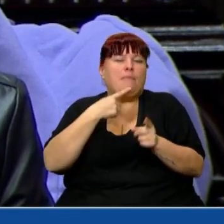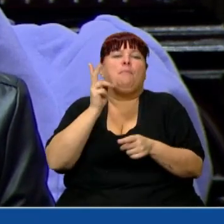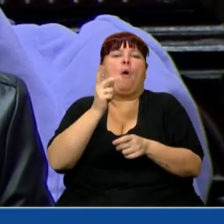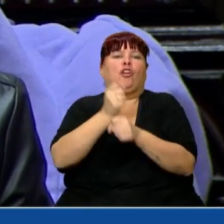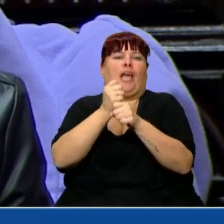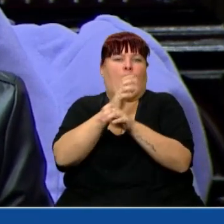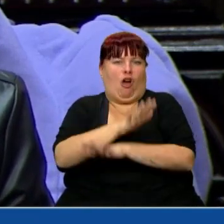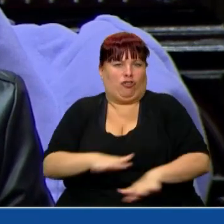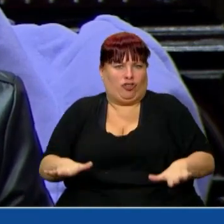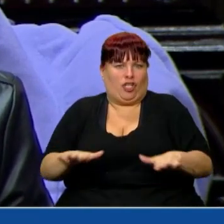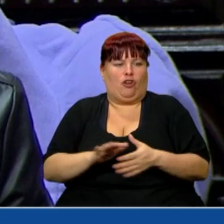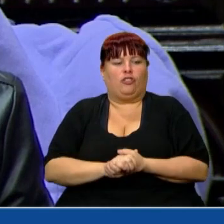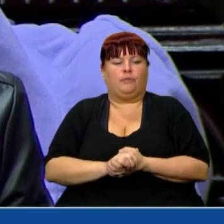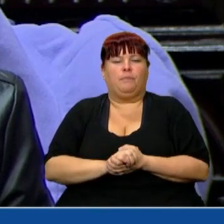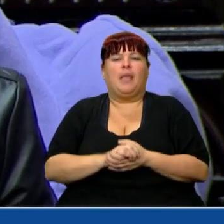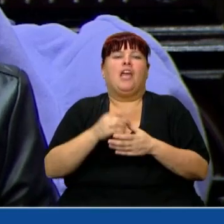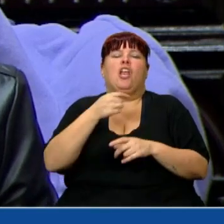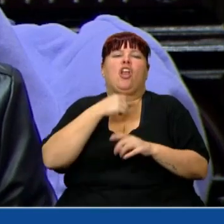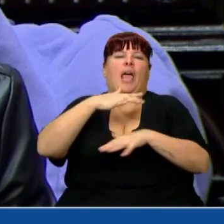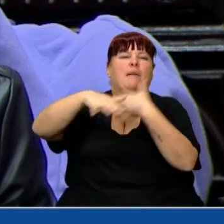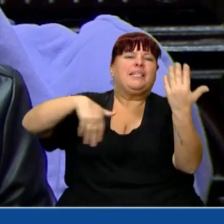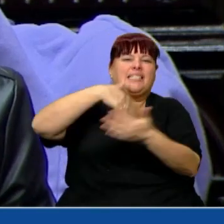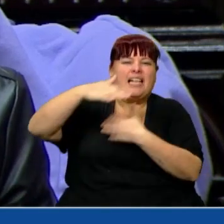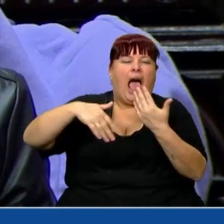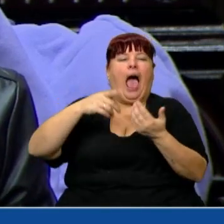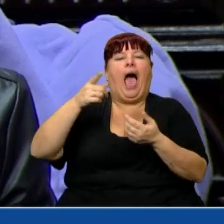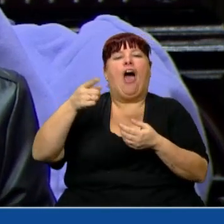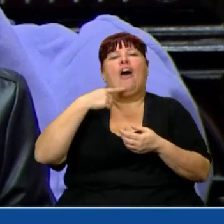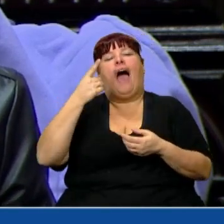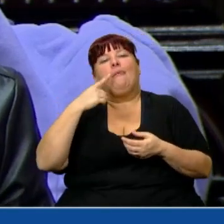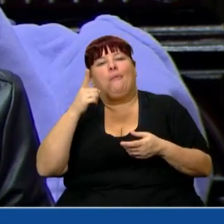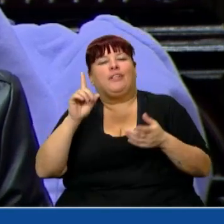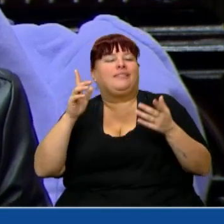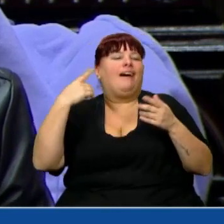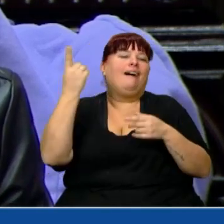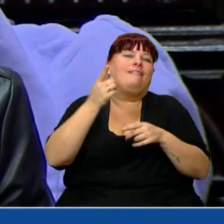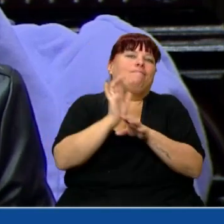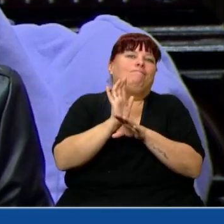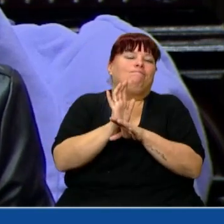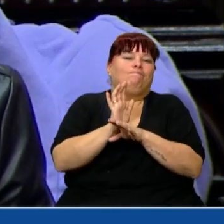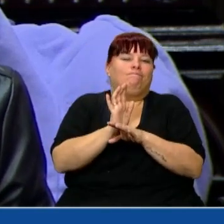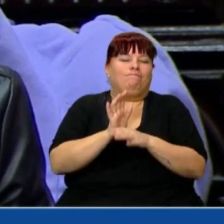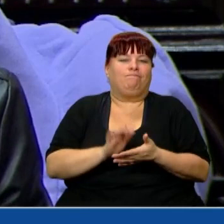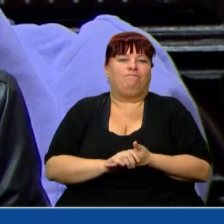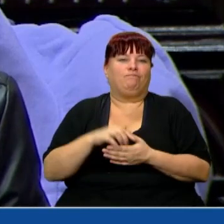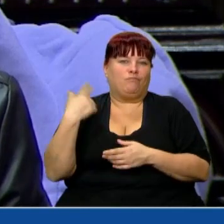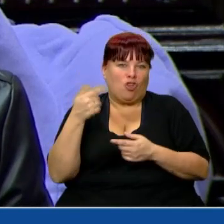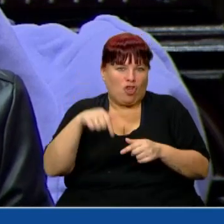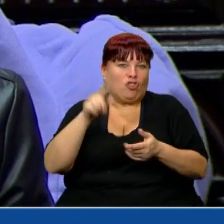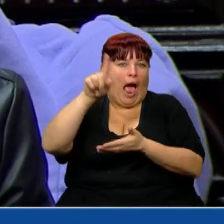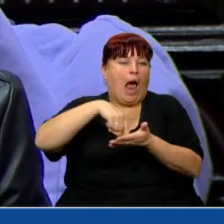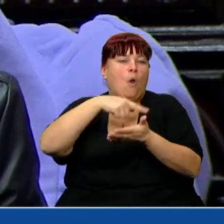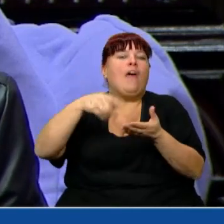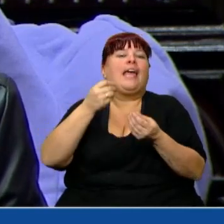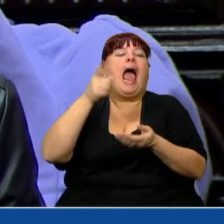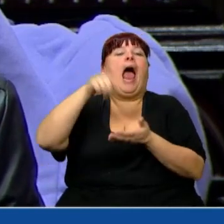trabajo infantil para que no se mezcle con la intención y la naturaleza de lo que estamos acá derogando,